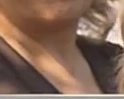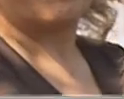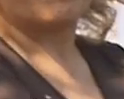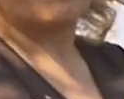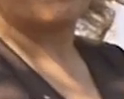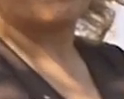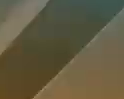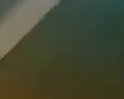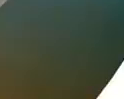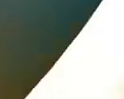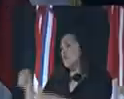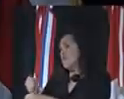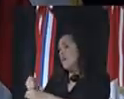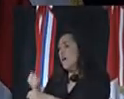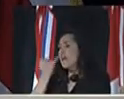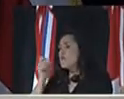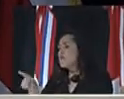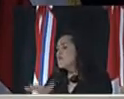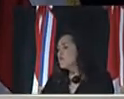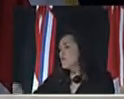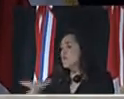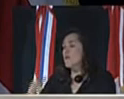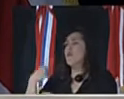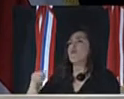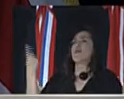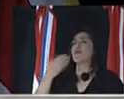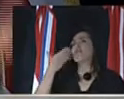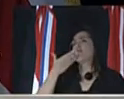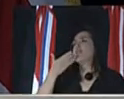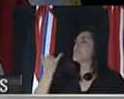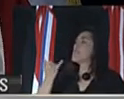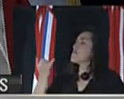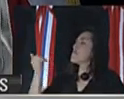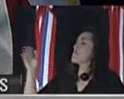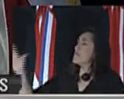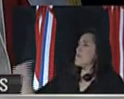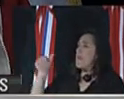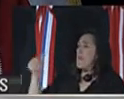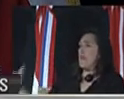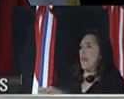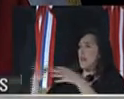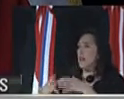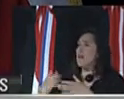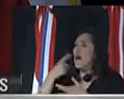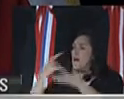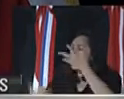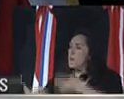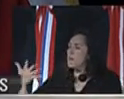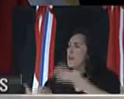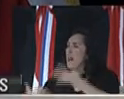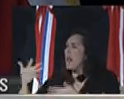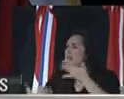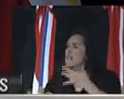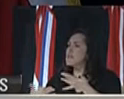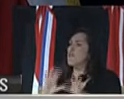y reconfortante. Cuando se hace referencia y se los convoca a la reflexión, que los balances no solamente